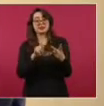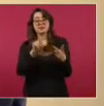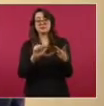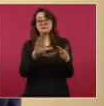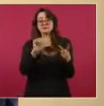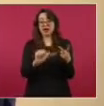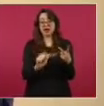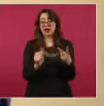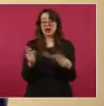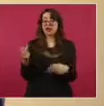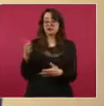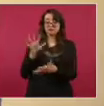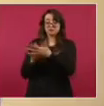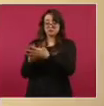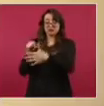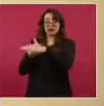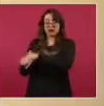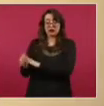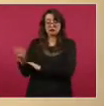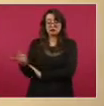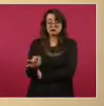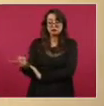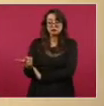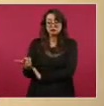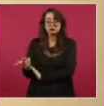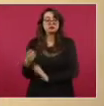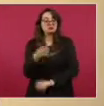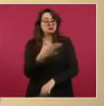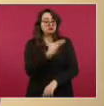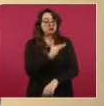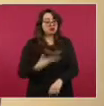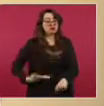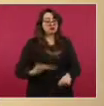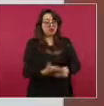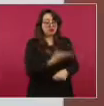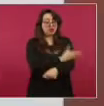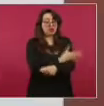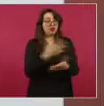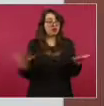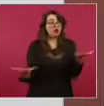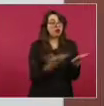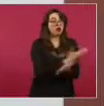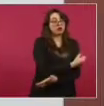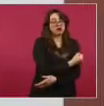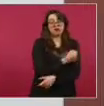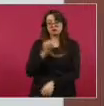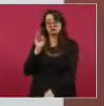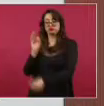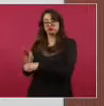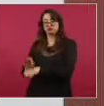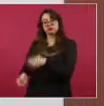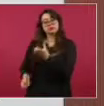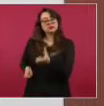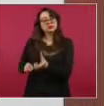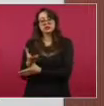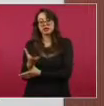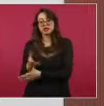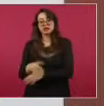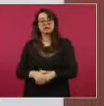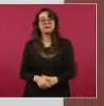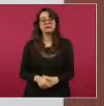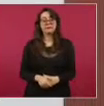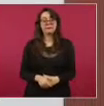triunfo maderista, salieron de las tinajas heladas del purgatorio de San Juan de Ulúa. Luego